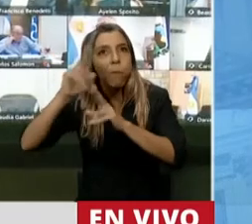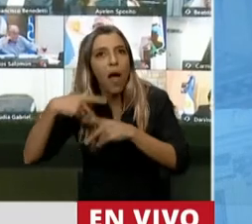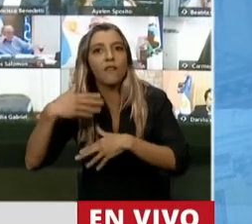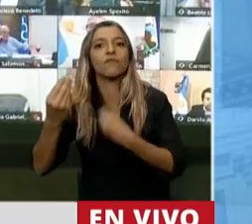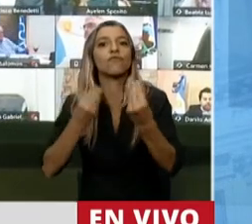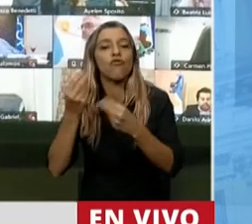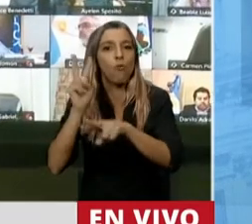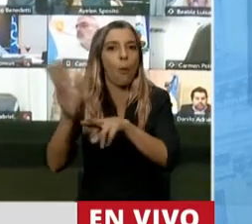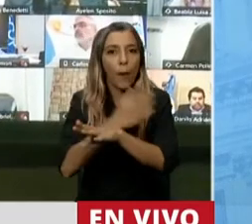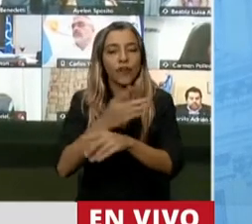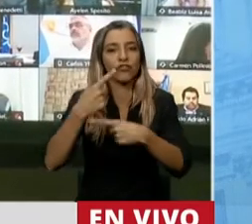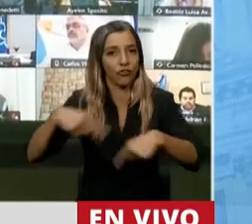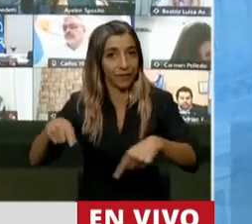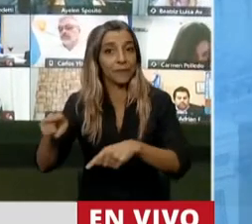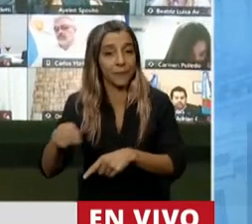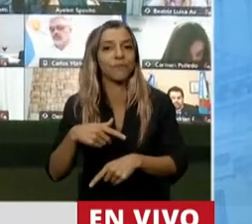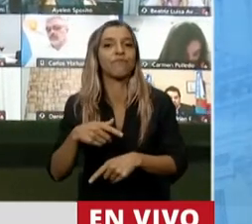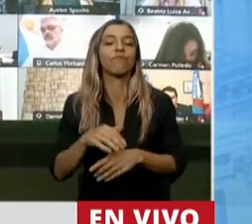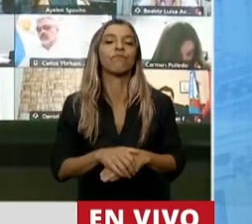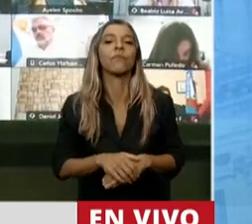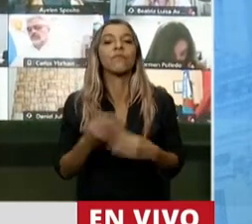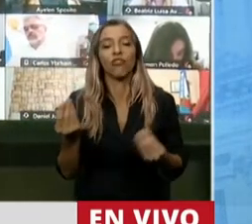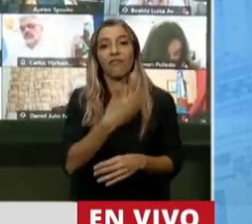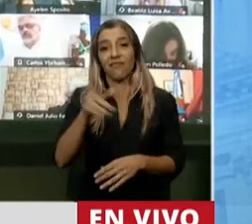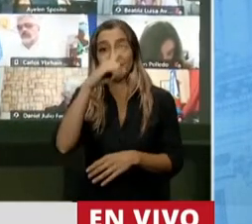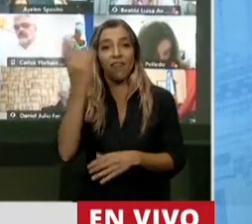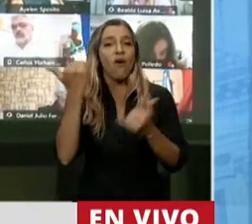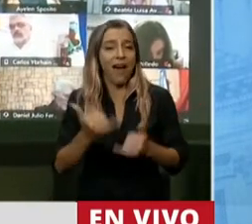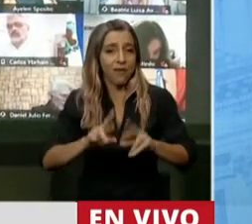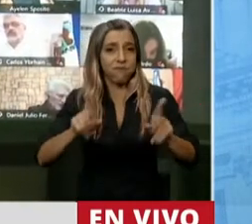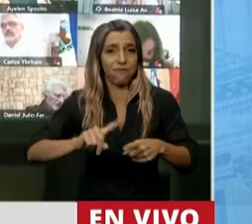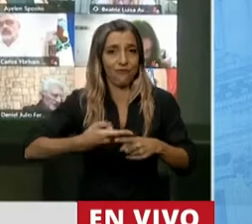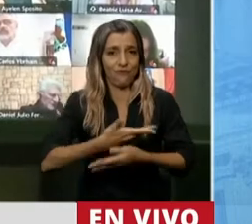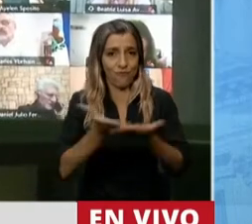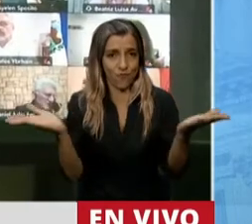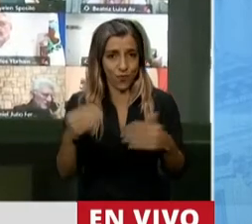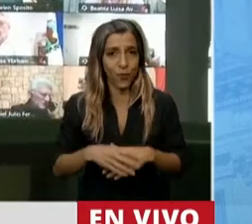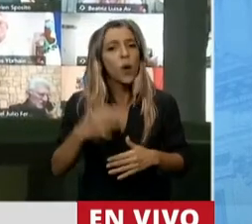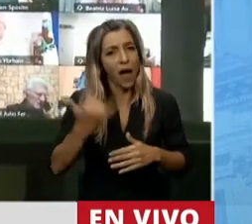ese diagnóstico inicial a partir de herramientas del Estado para generar política pública. El circuito va.